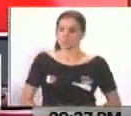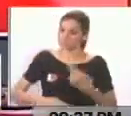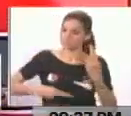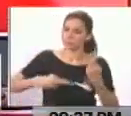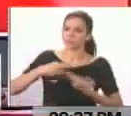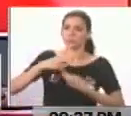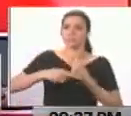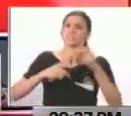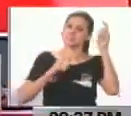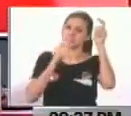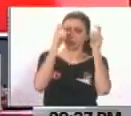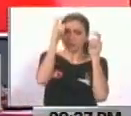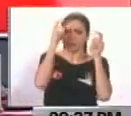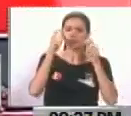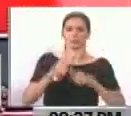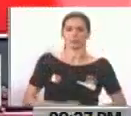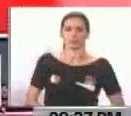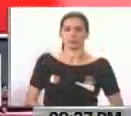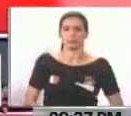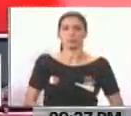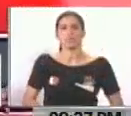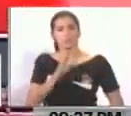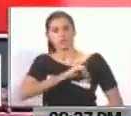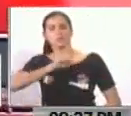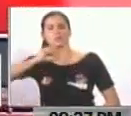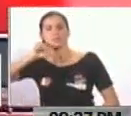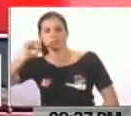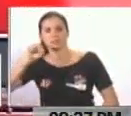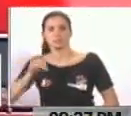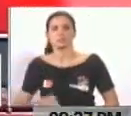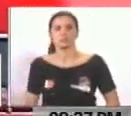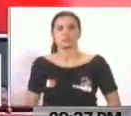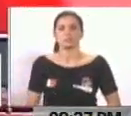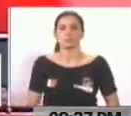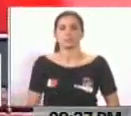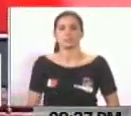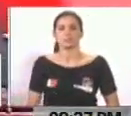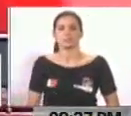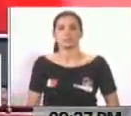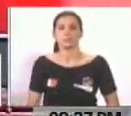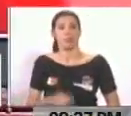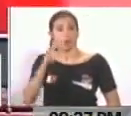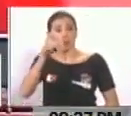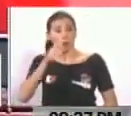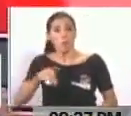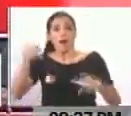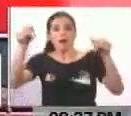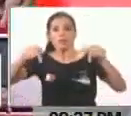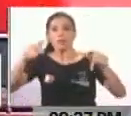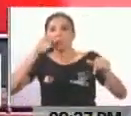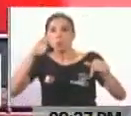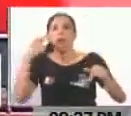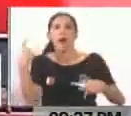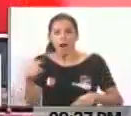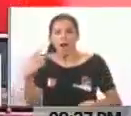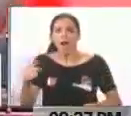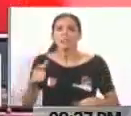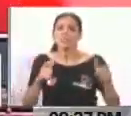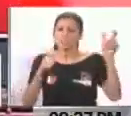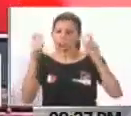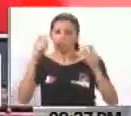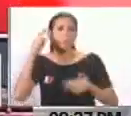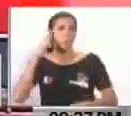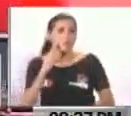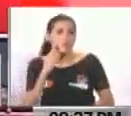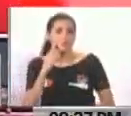revolucionaria, chavista, socialista. Aquí hay un pueblo chavista, bolivariano. Aquí